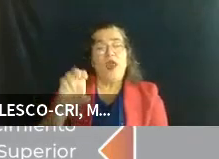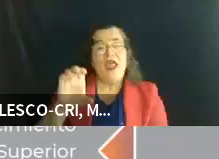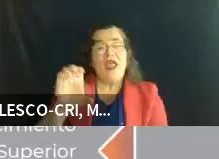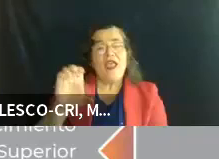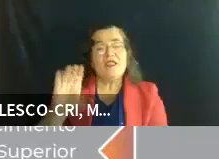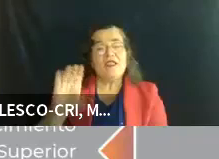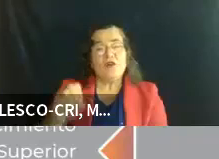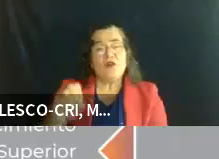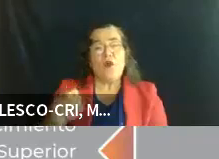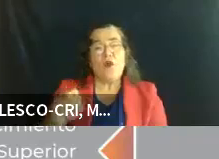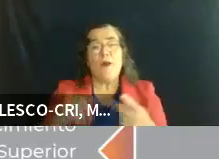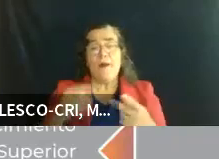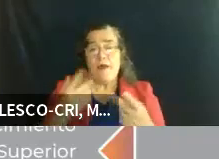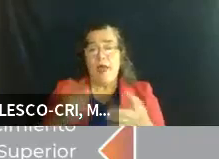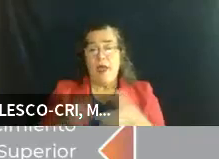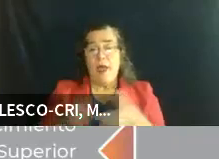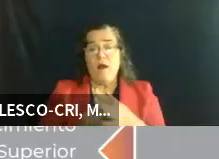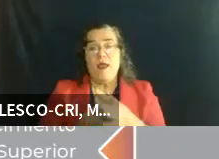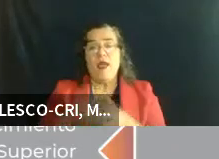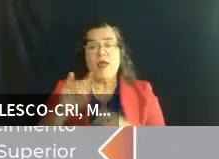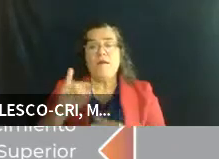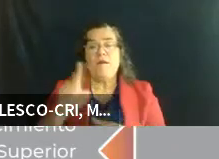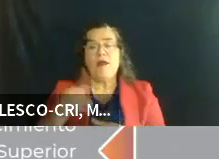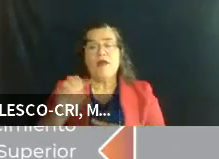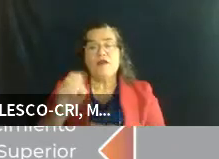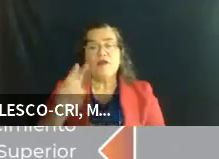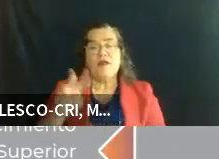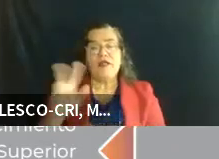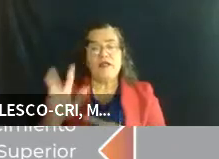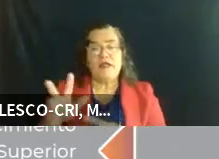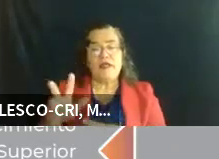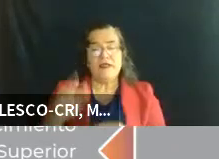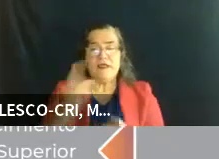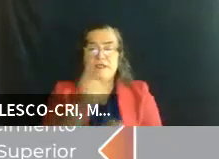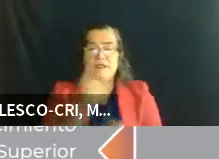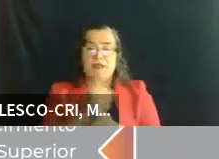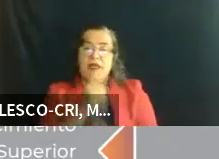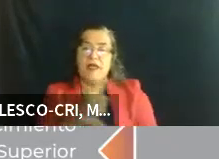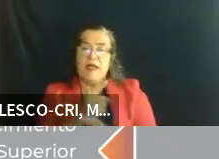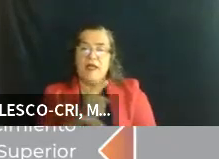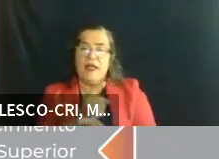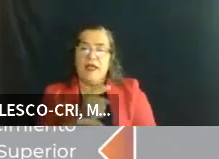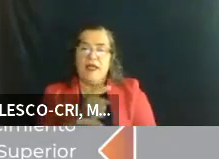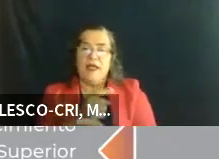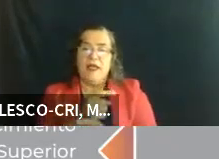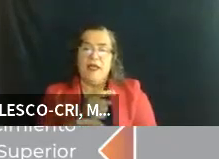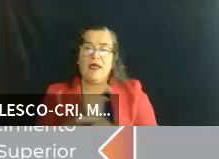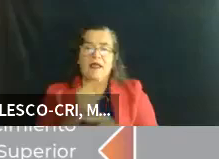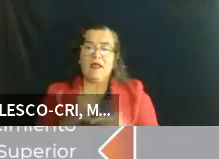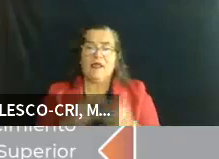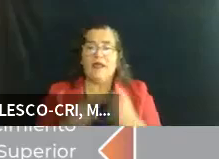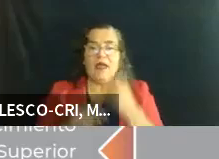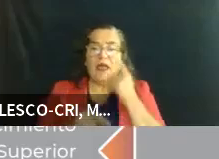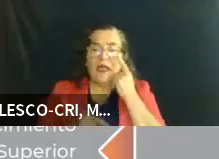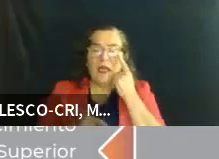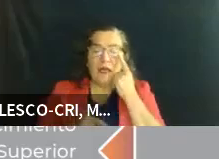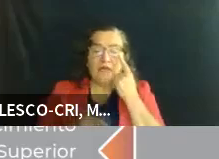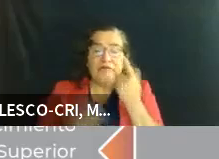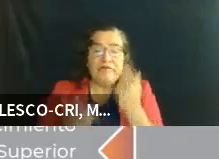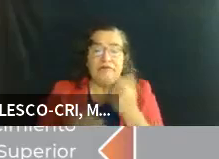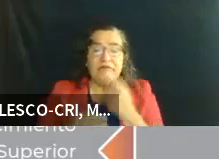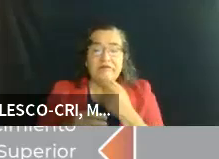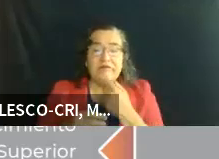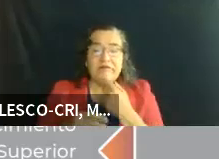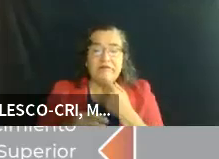del 2023, con una ratificación a esa fecha de 23 de los 195 estados. Seguramente desde entonces a